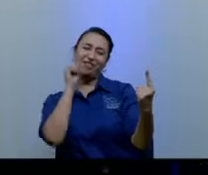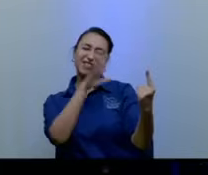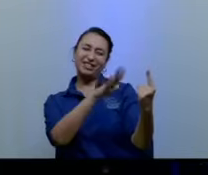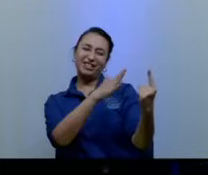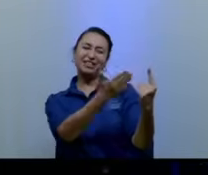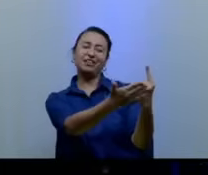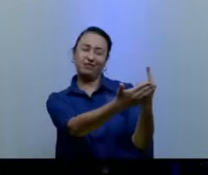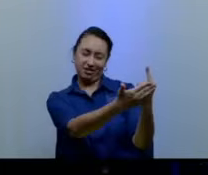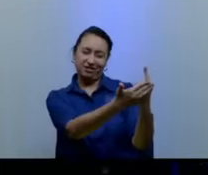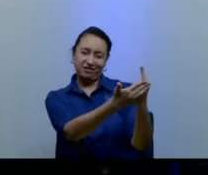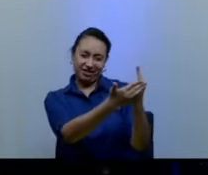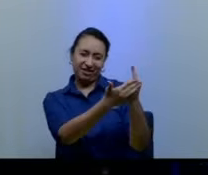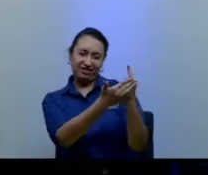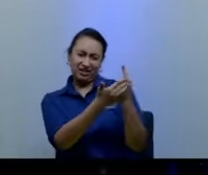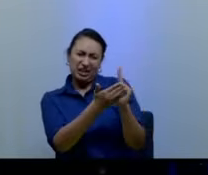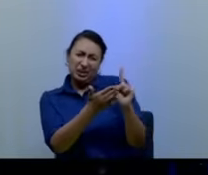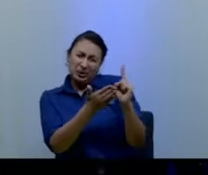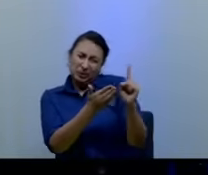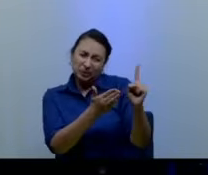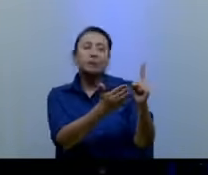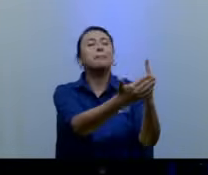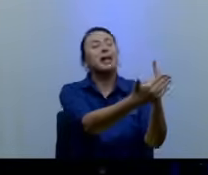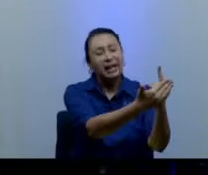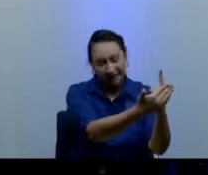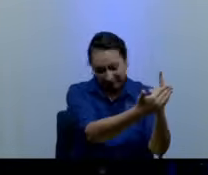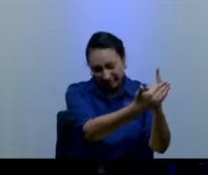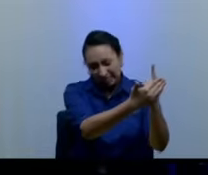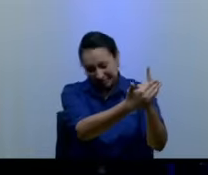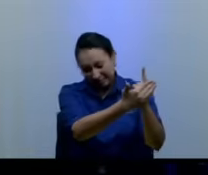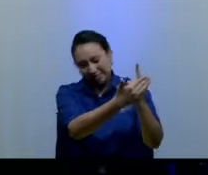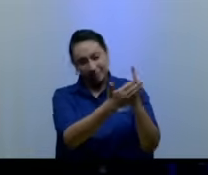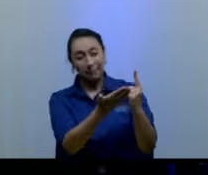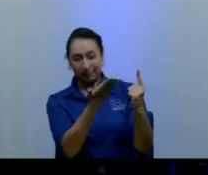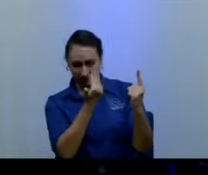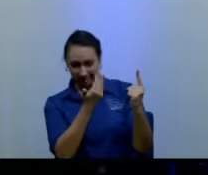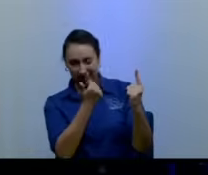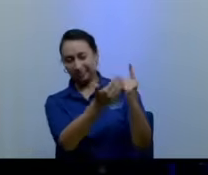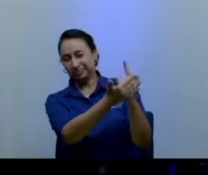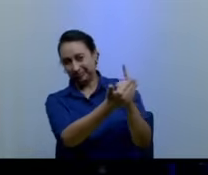En el bulevar, no en lo de. Tráigamelo.